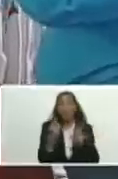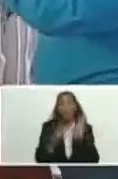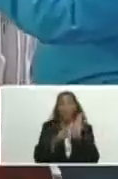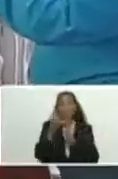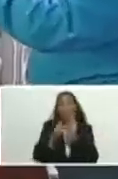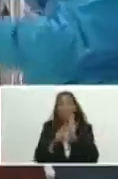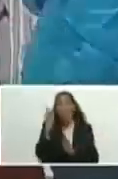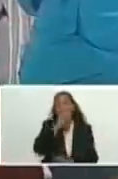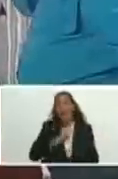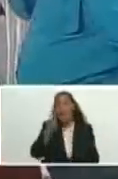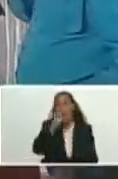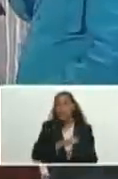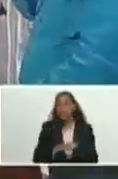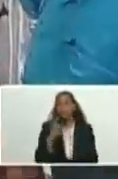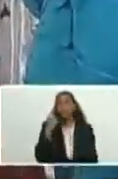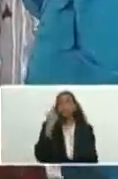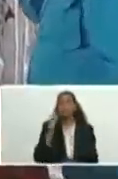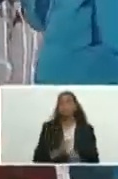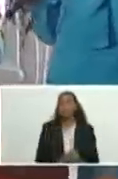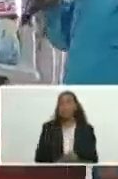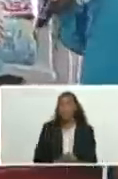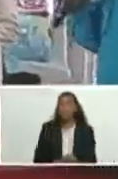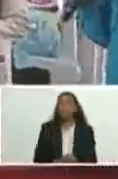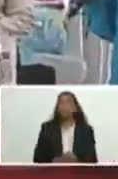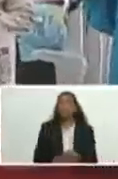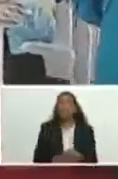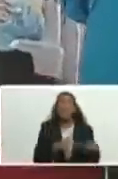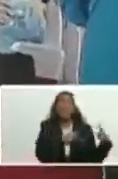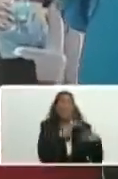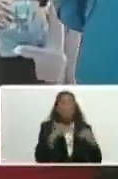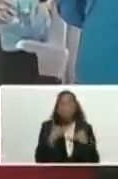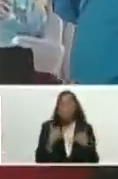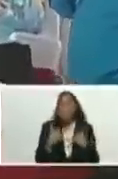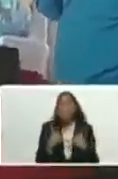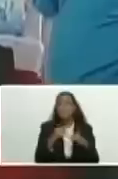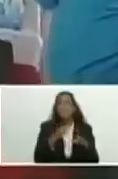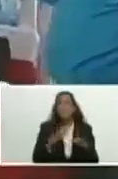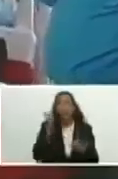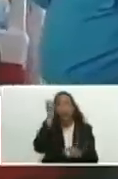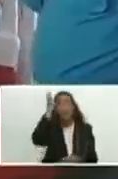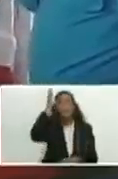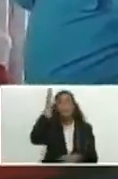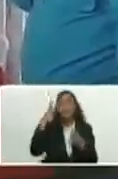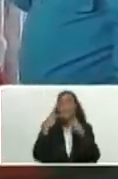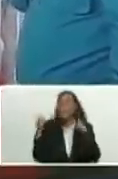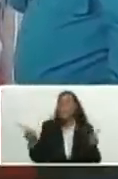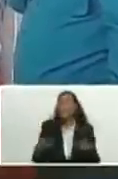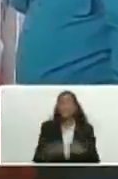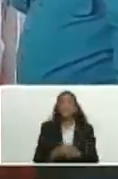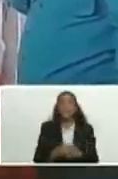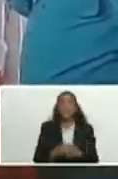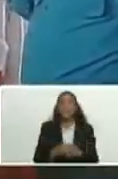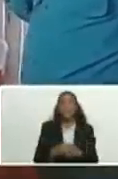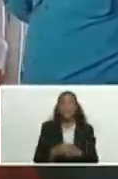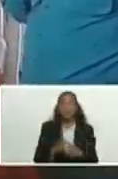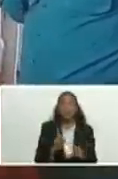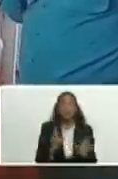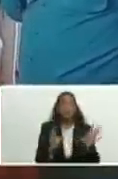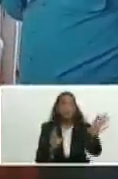año. Entre dos Esa es la línea. Encadenar productivamente todas las capacidades públicas y privadas,